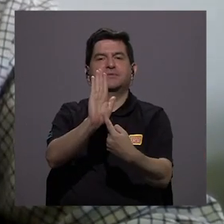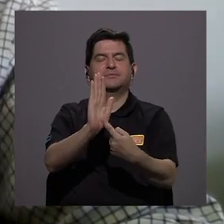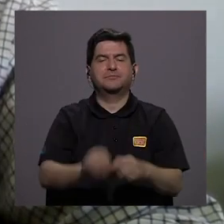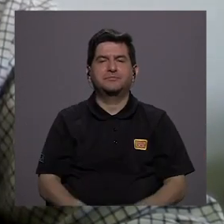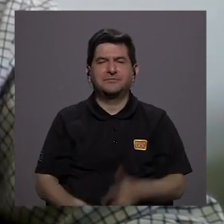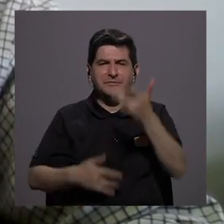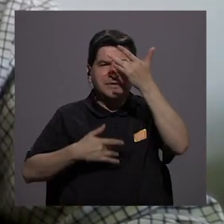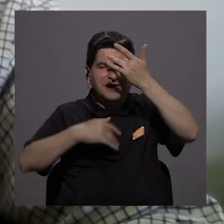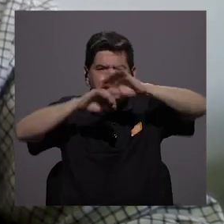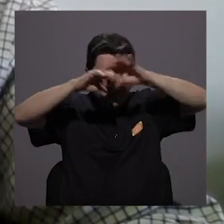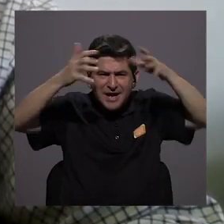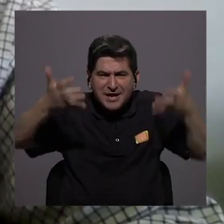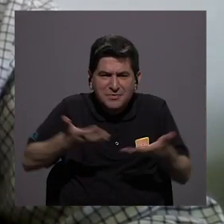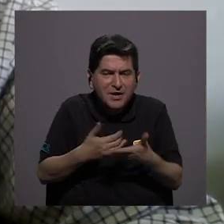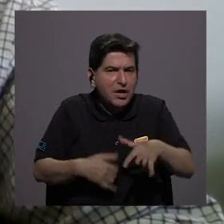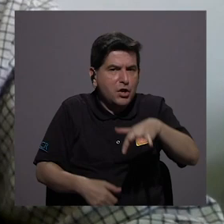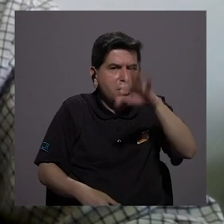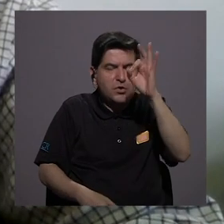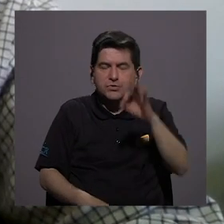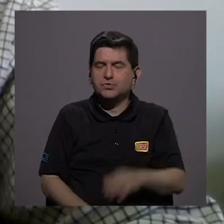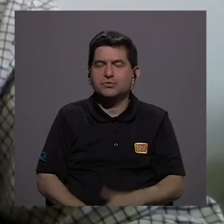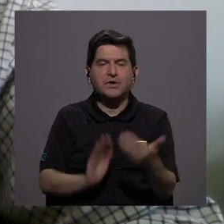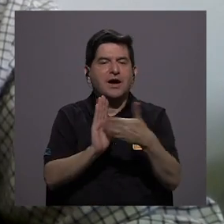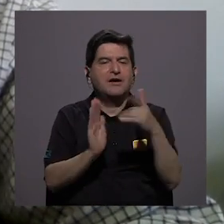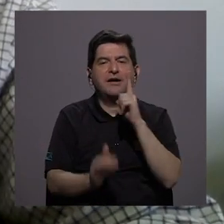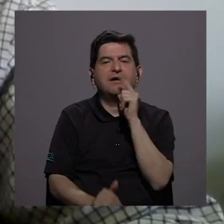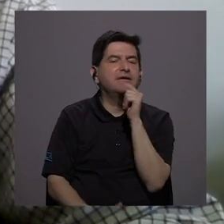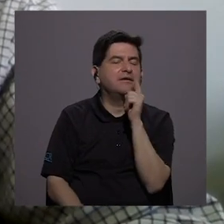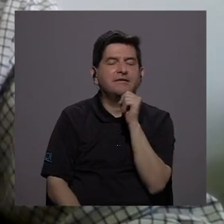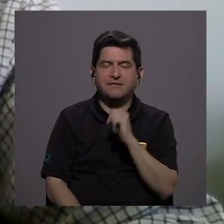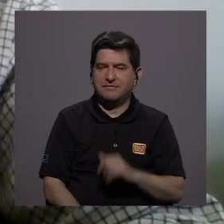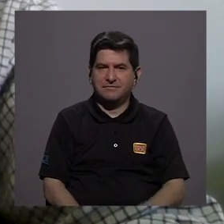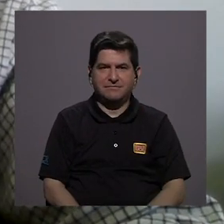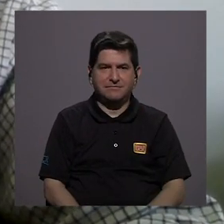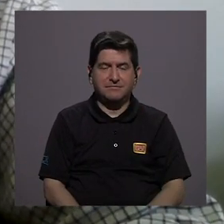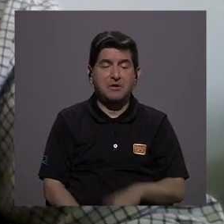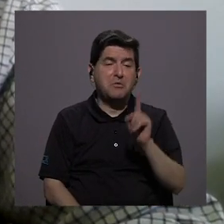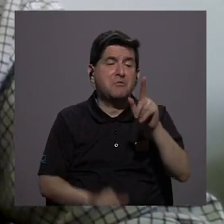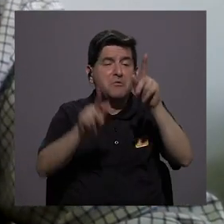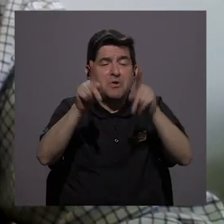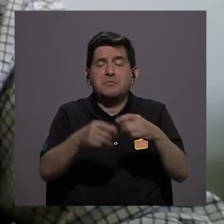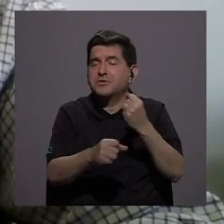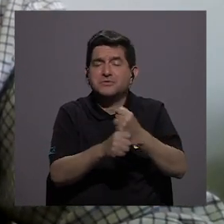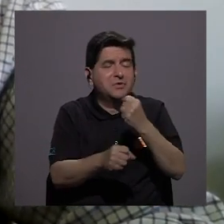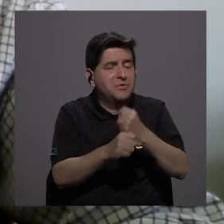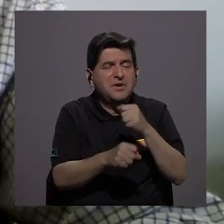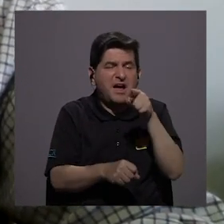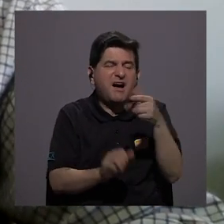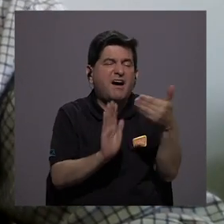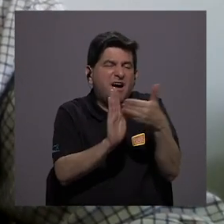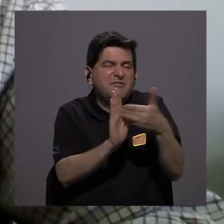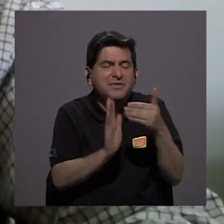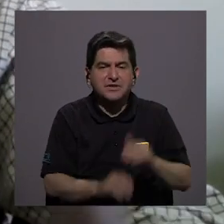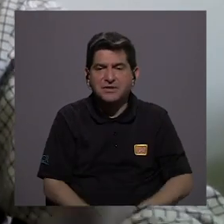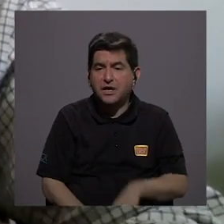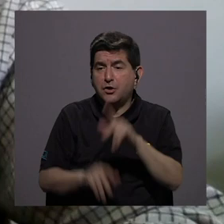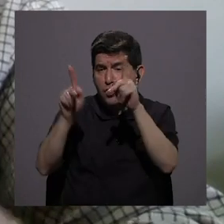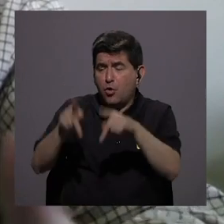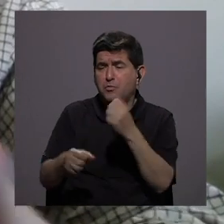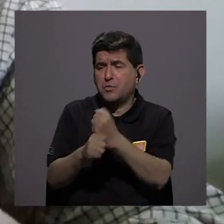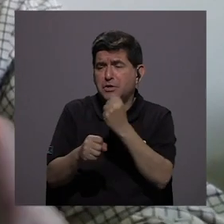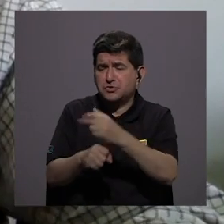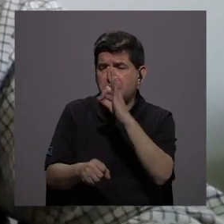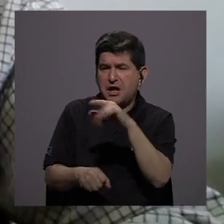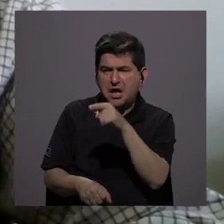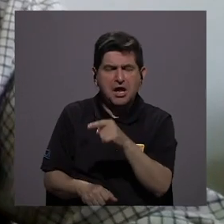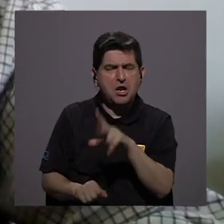en la pandemia no escogió a quienes golpear. Es decir, no es que alguien no hizo el trabajo y entonces lo golpeó y alguien que estaba trabajando muy